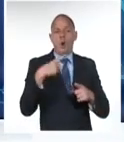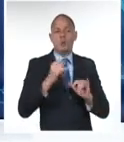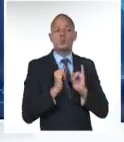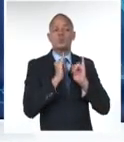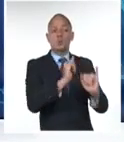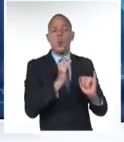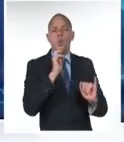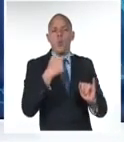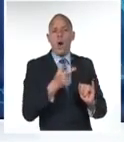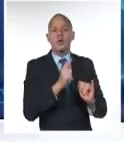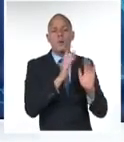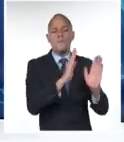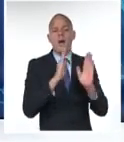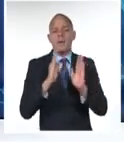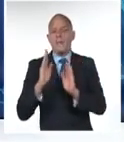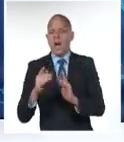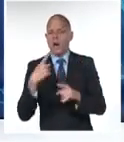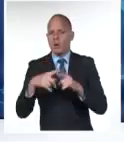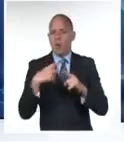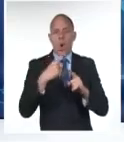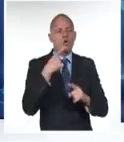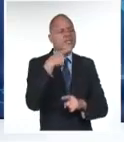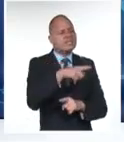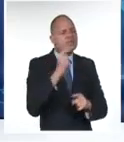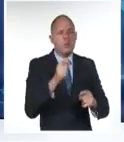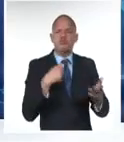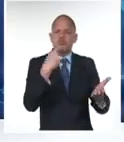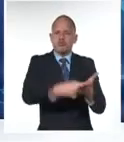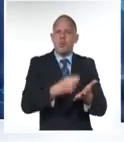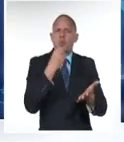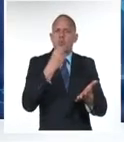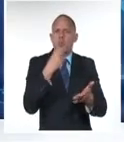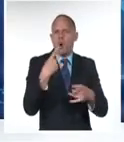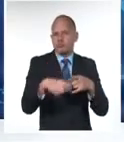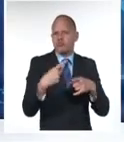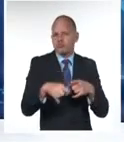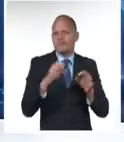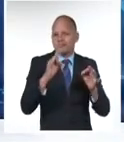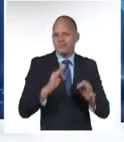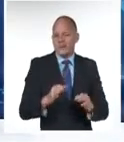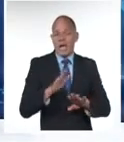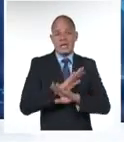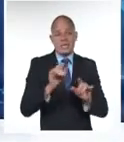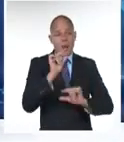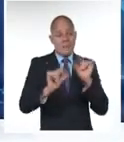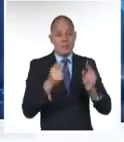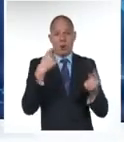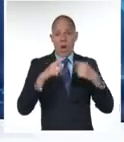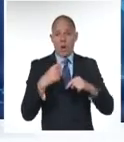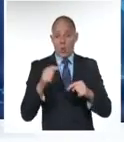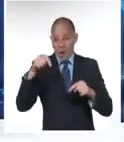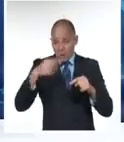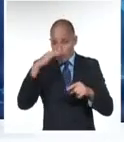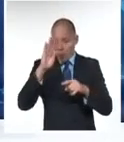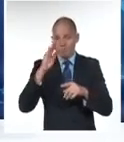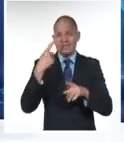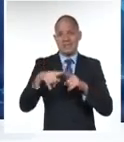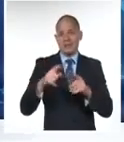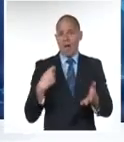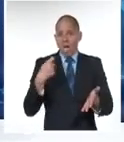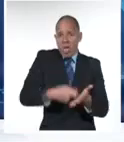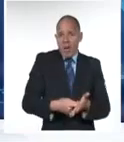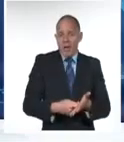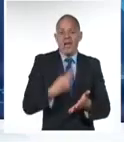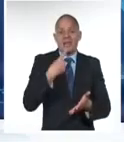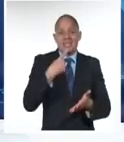de implementación razonables y la oportunidad para aliviar la carga de quienes ya han incurrido en gastos y compromisos sobre la base